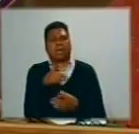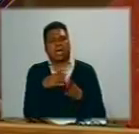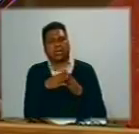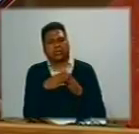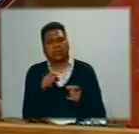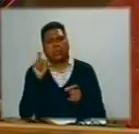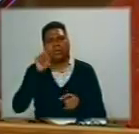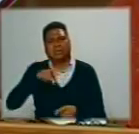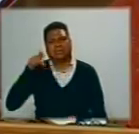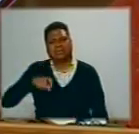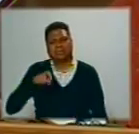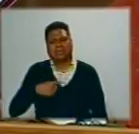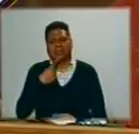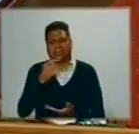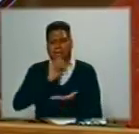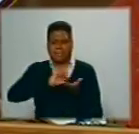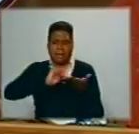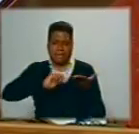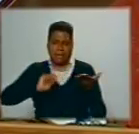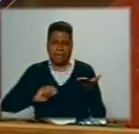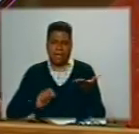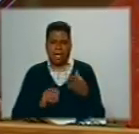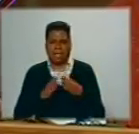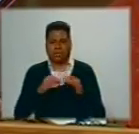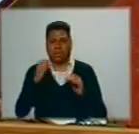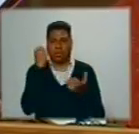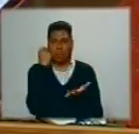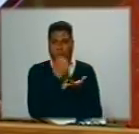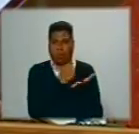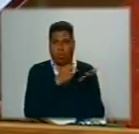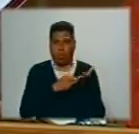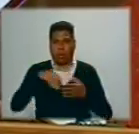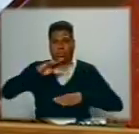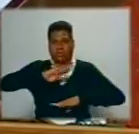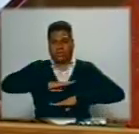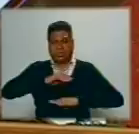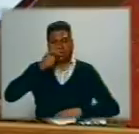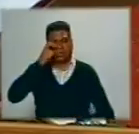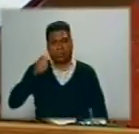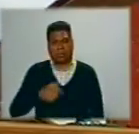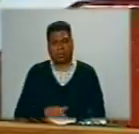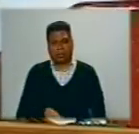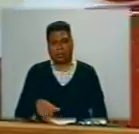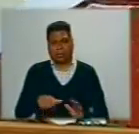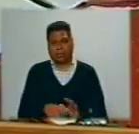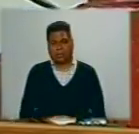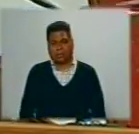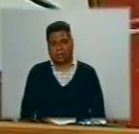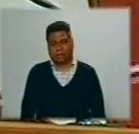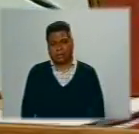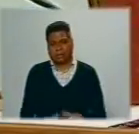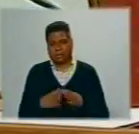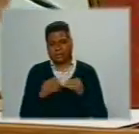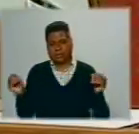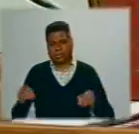alternativos de solución de controversia y código para la satisfacción de los clientes. Artículo 13. Perdón, es todo.